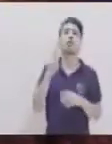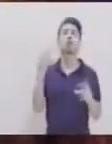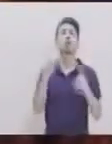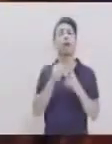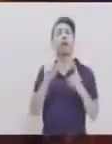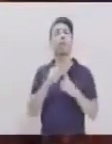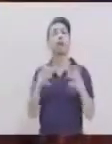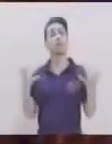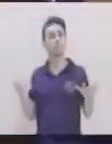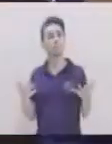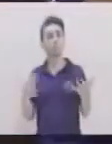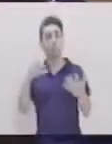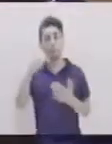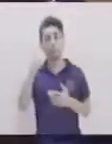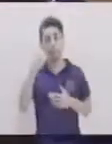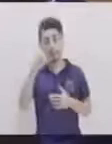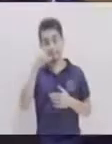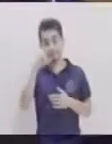dos palabras?